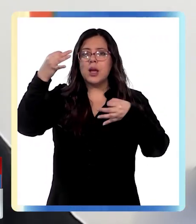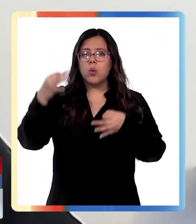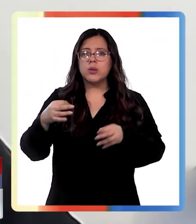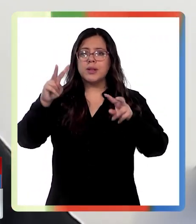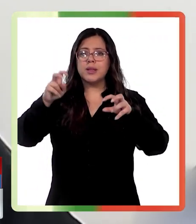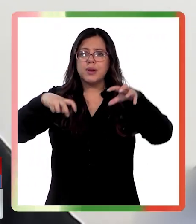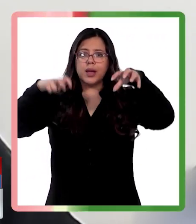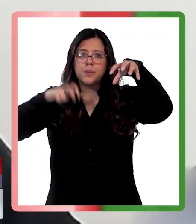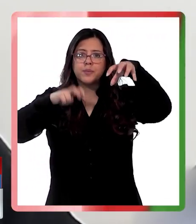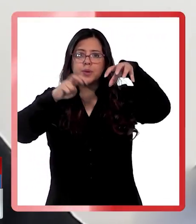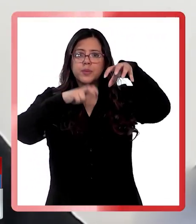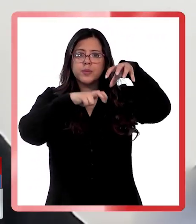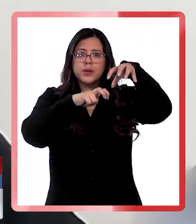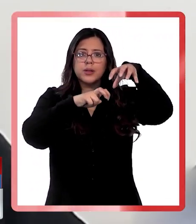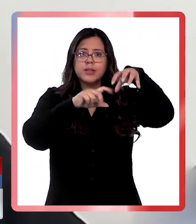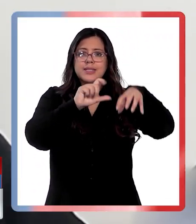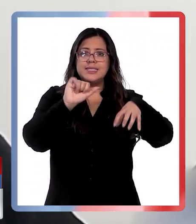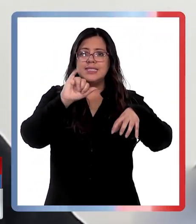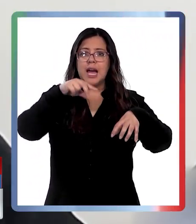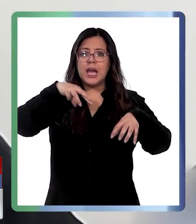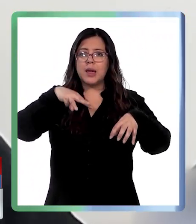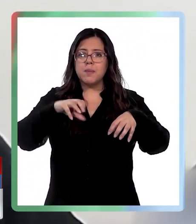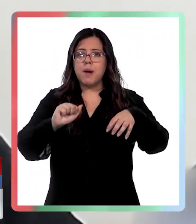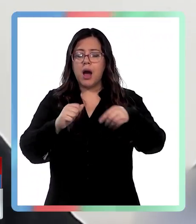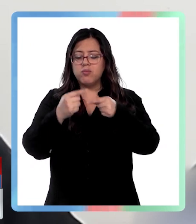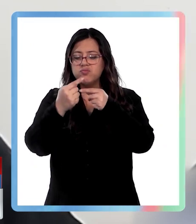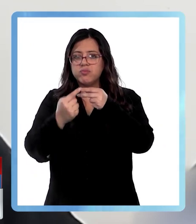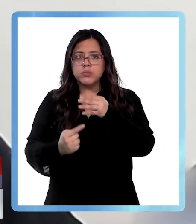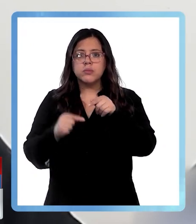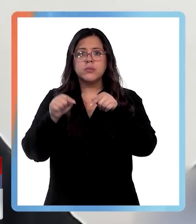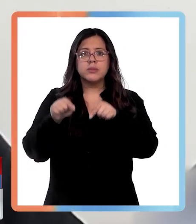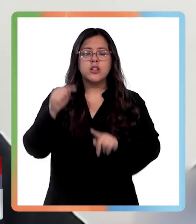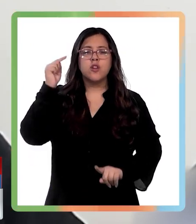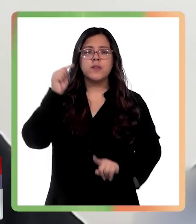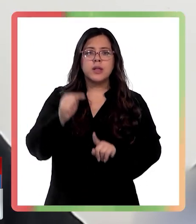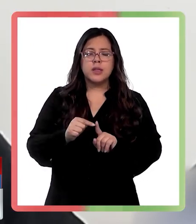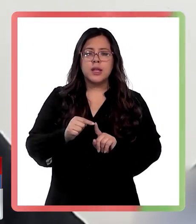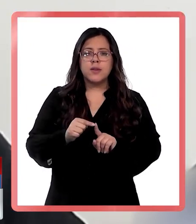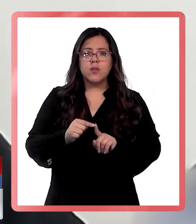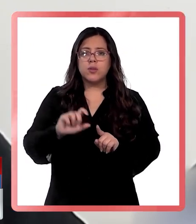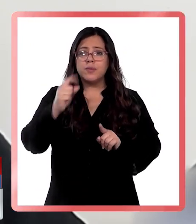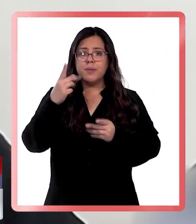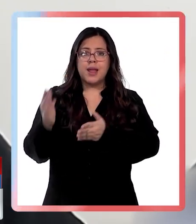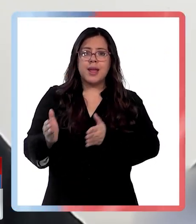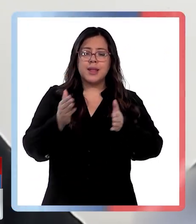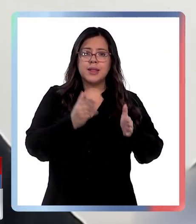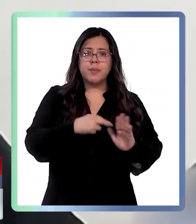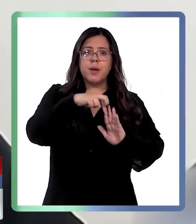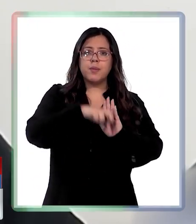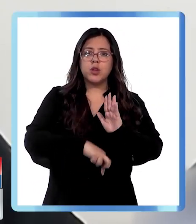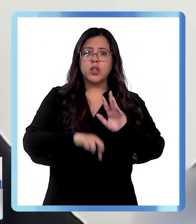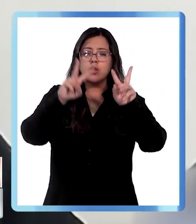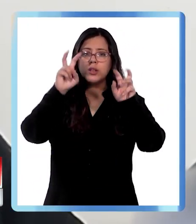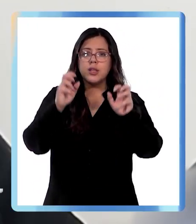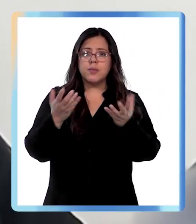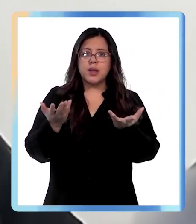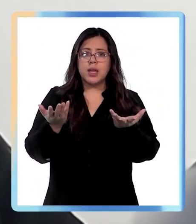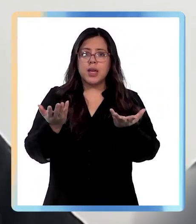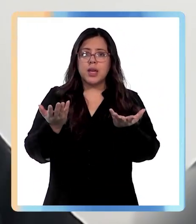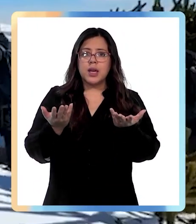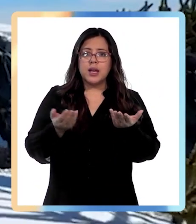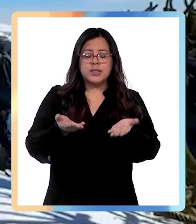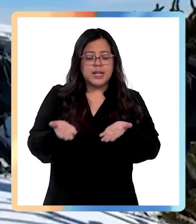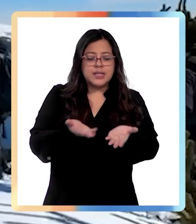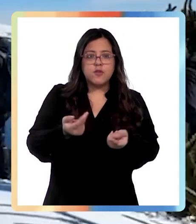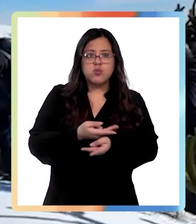inteligente para destinos de montaña, Yaima Soyipulli, y la idea, la primera etapa del proyecto fue la